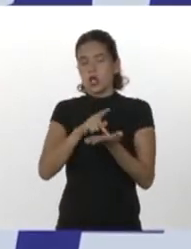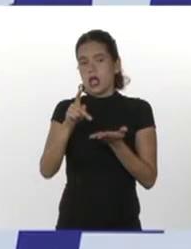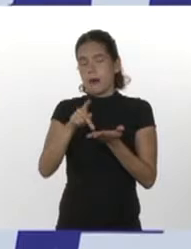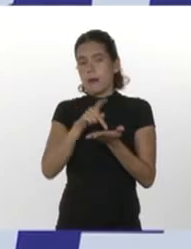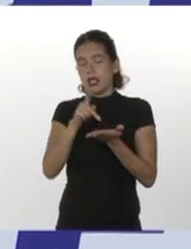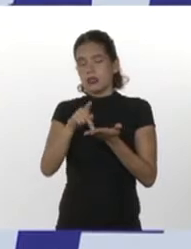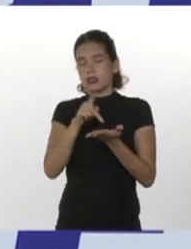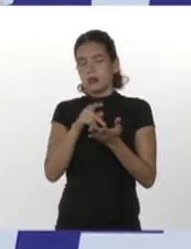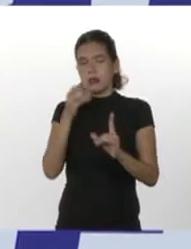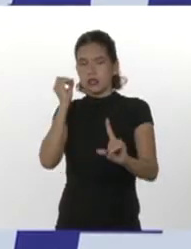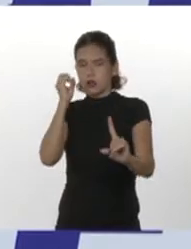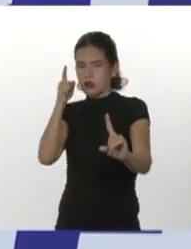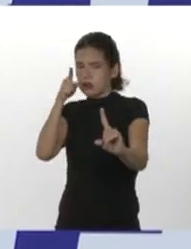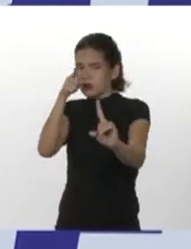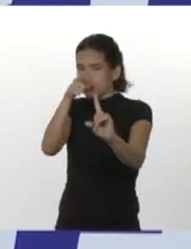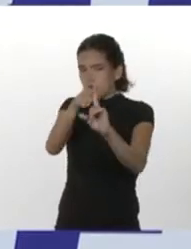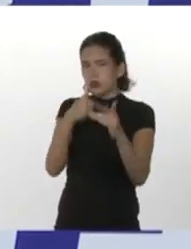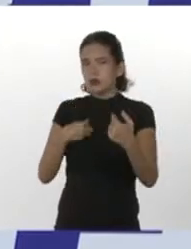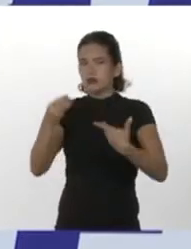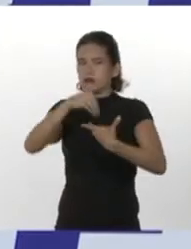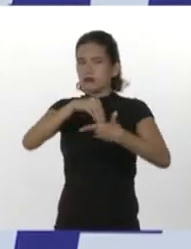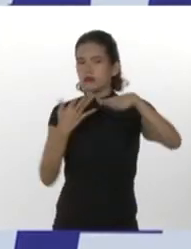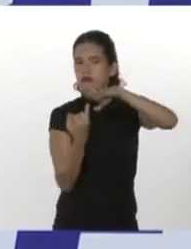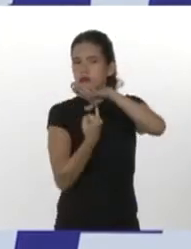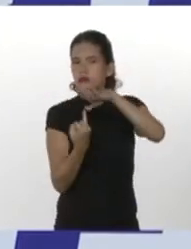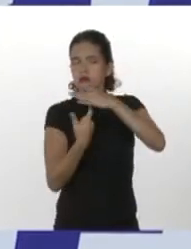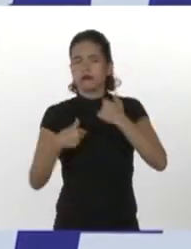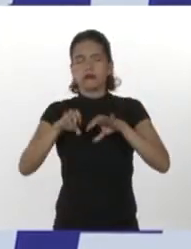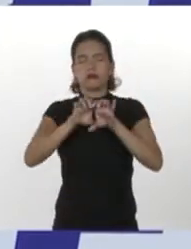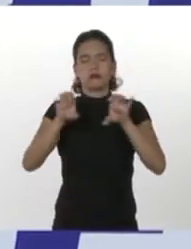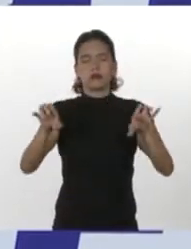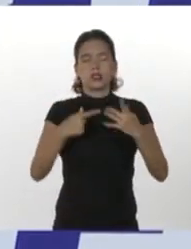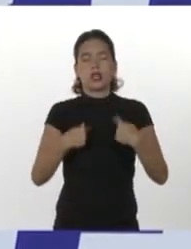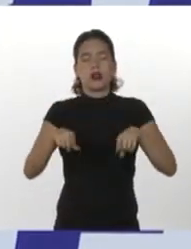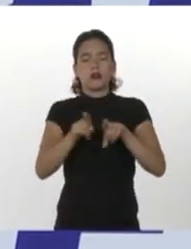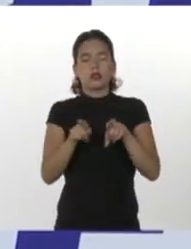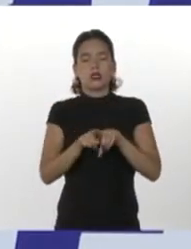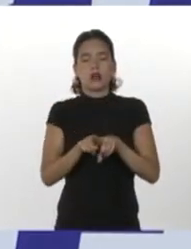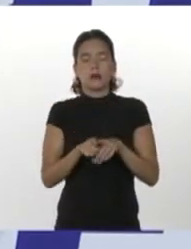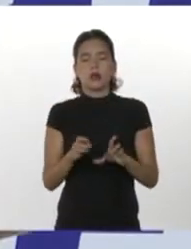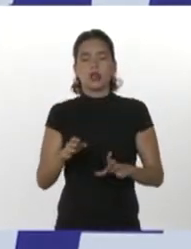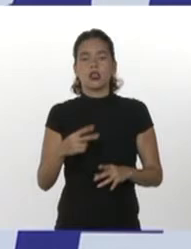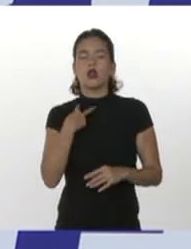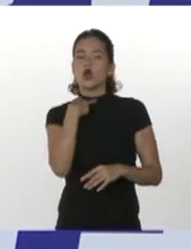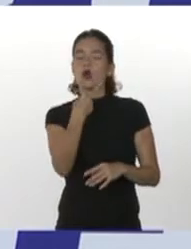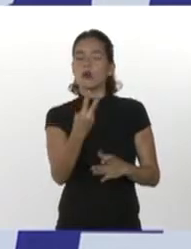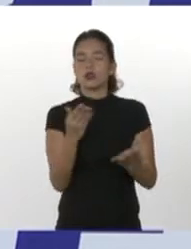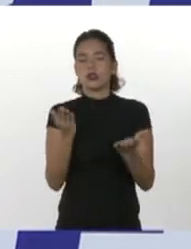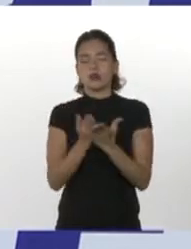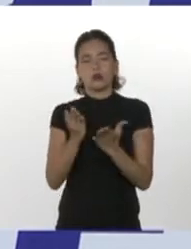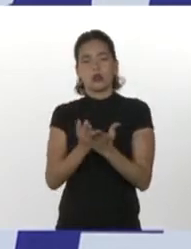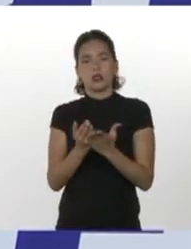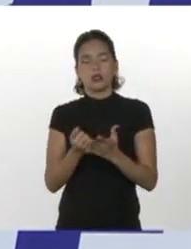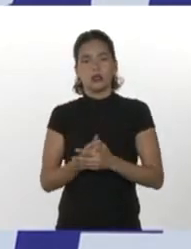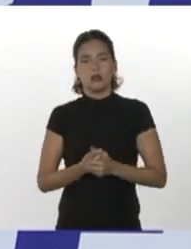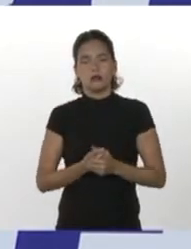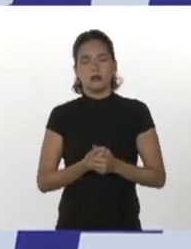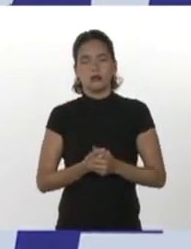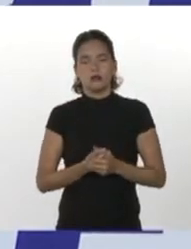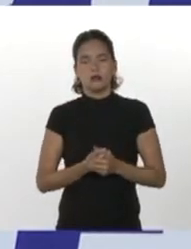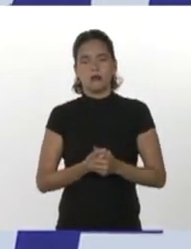directa y protagónica dentro de la institución educativa. También los voceros estudiantiles,